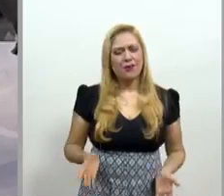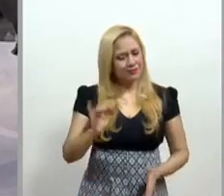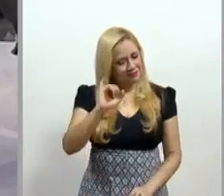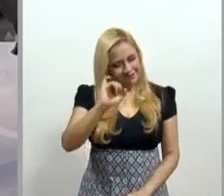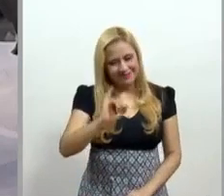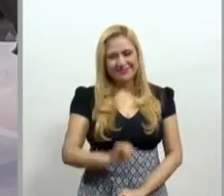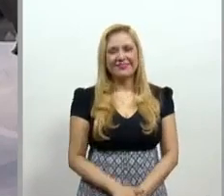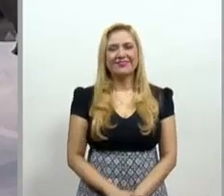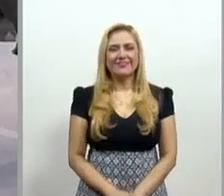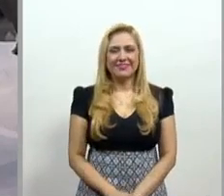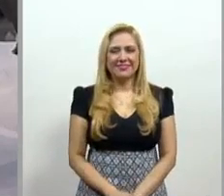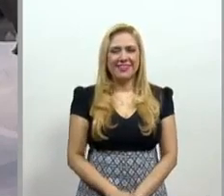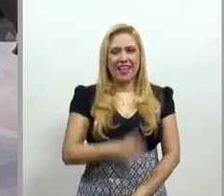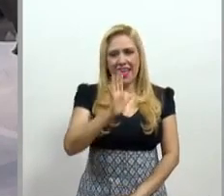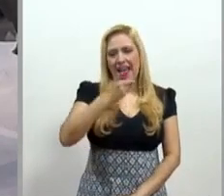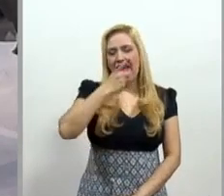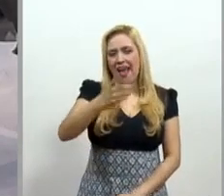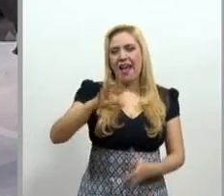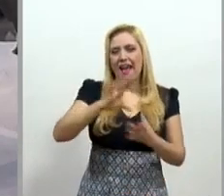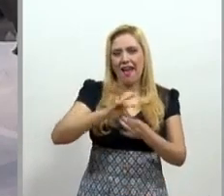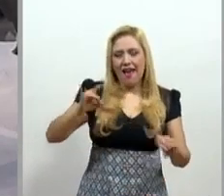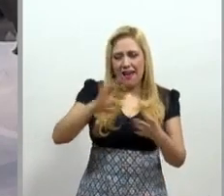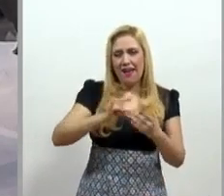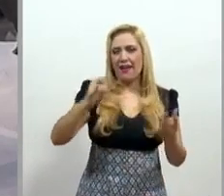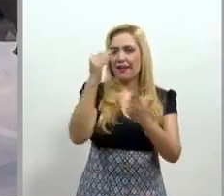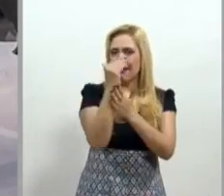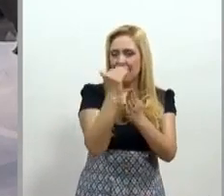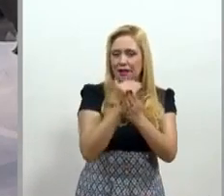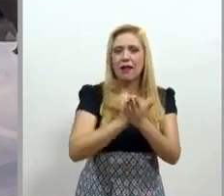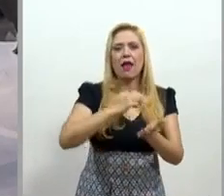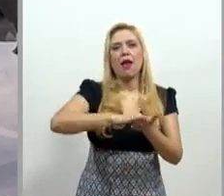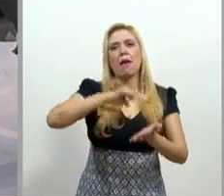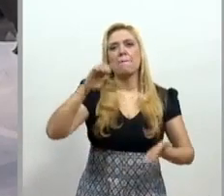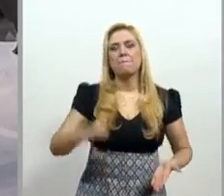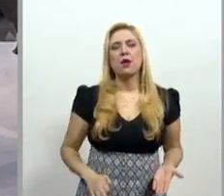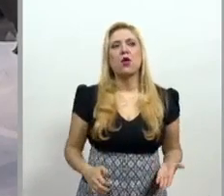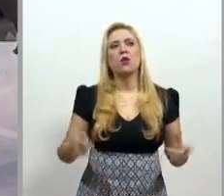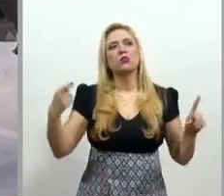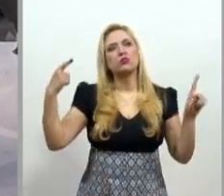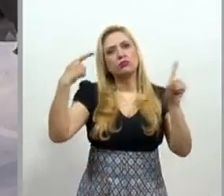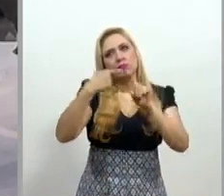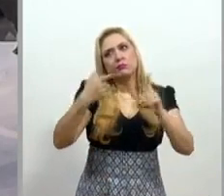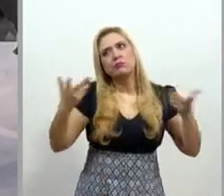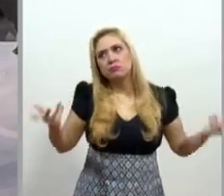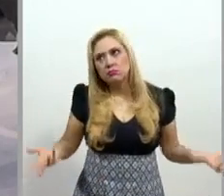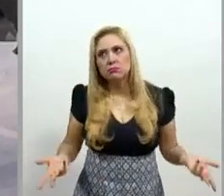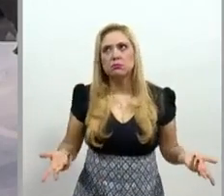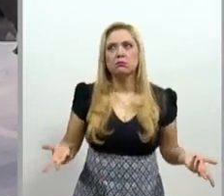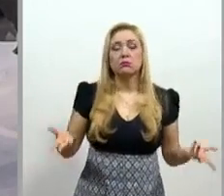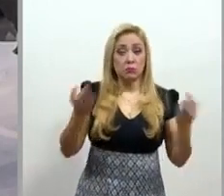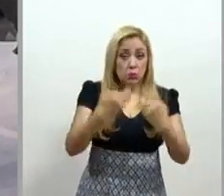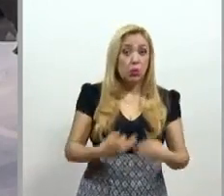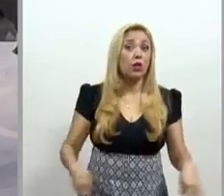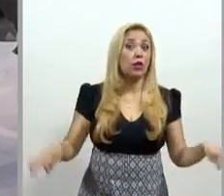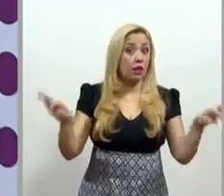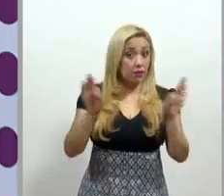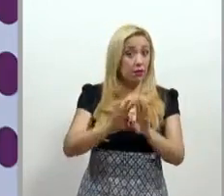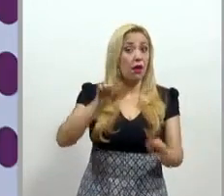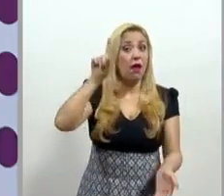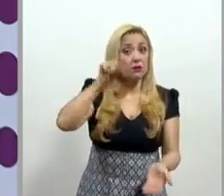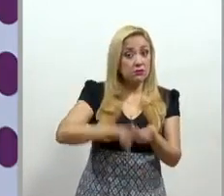bueno, ya mencionamos algunos de estos principios, entonces, por ejemplo, nos podemos enfocar en algunos otros que también tienen una importancia